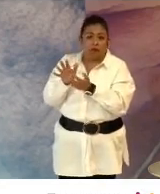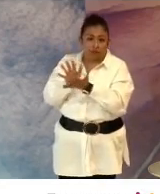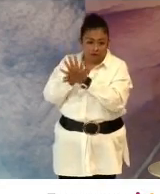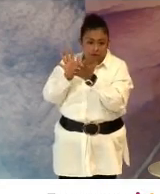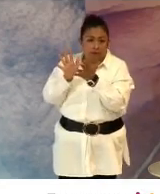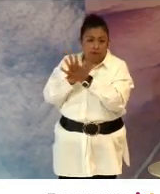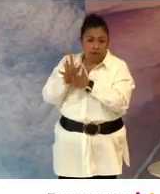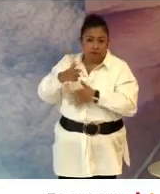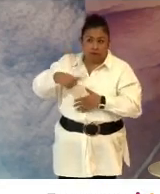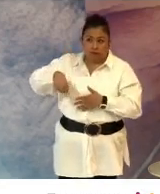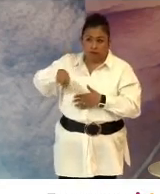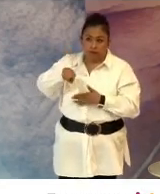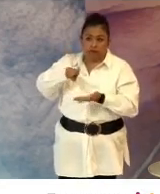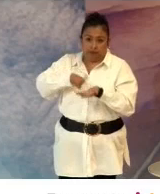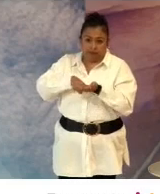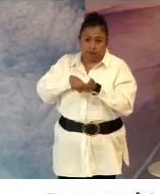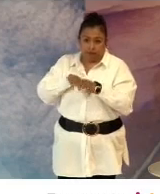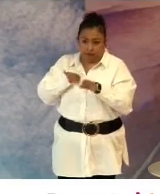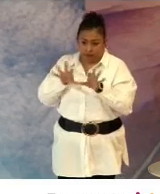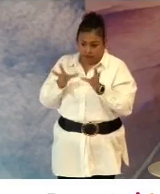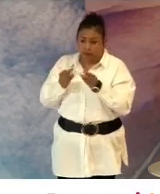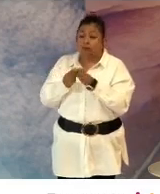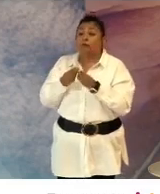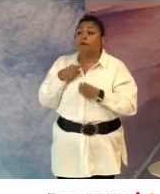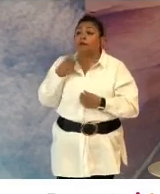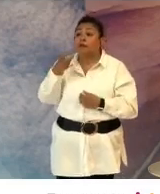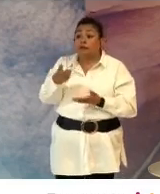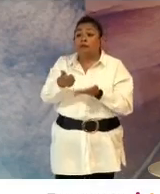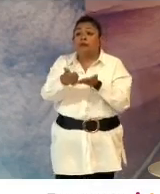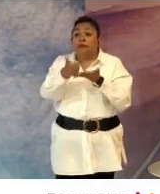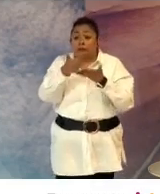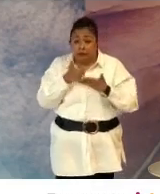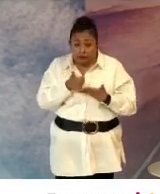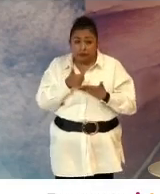con el que estamos operando, y que nos permite